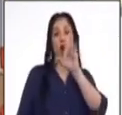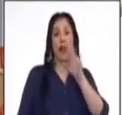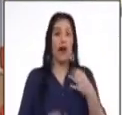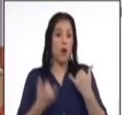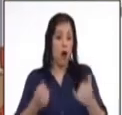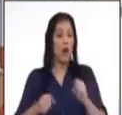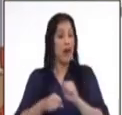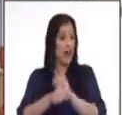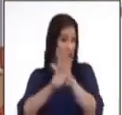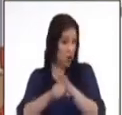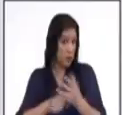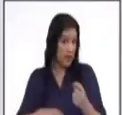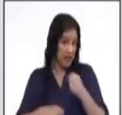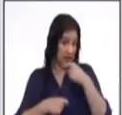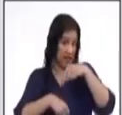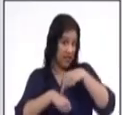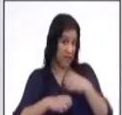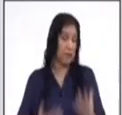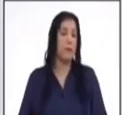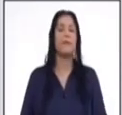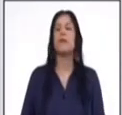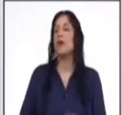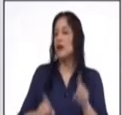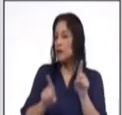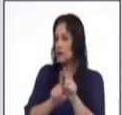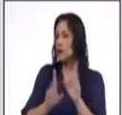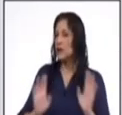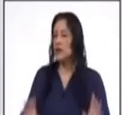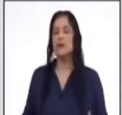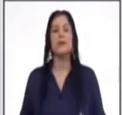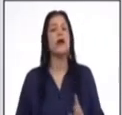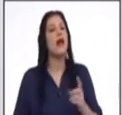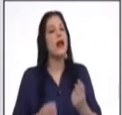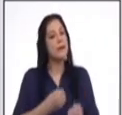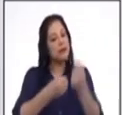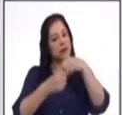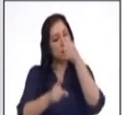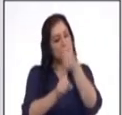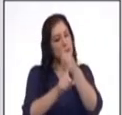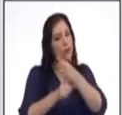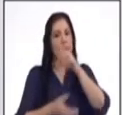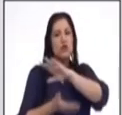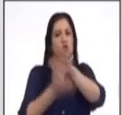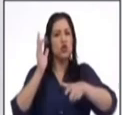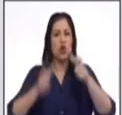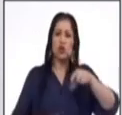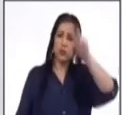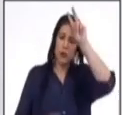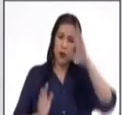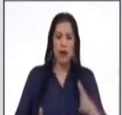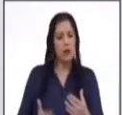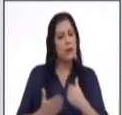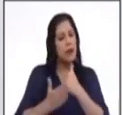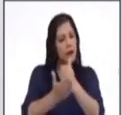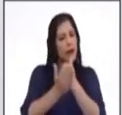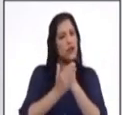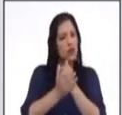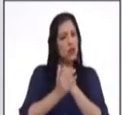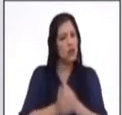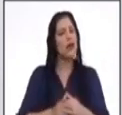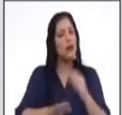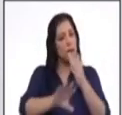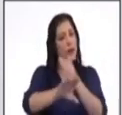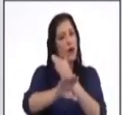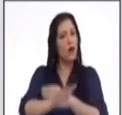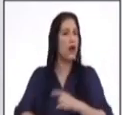en nuestro contexto actual. Así es. La participación activa de la comunidad contribuirá a